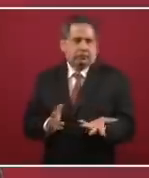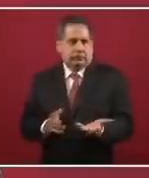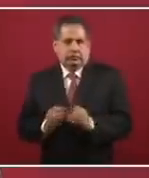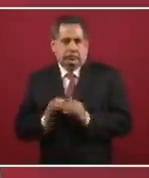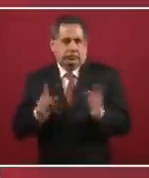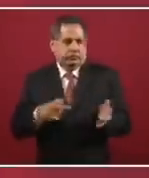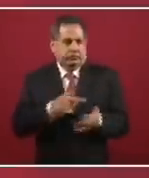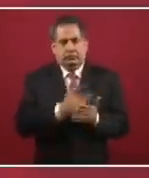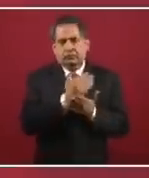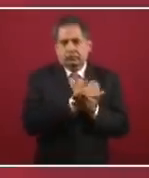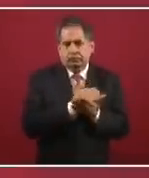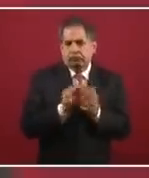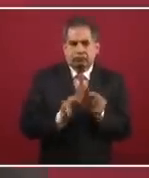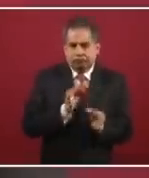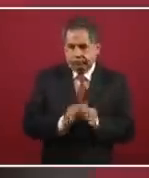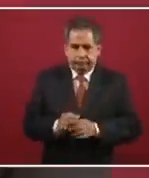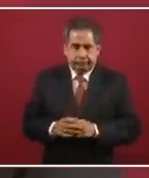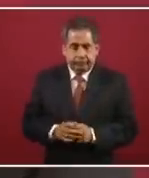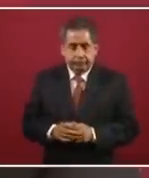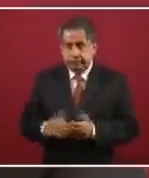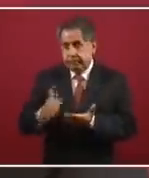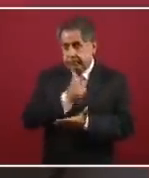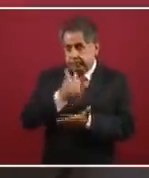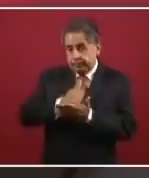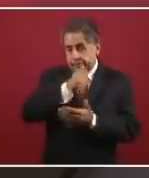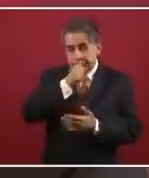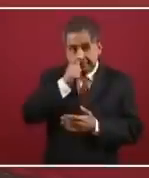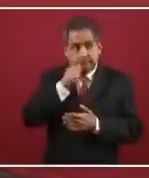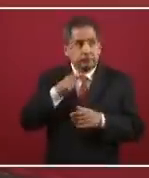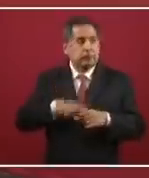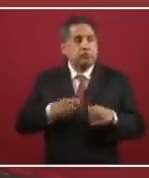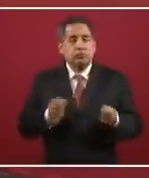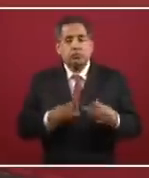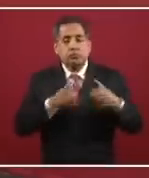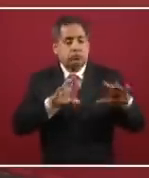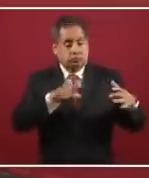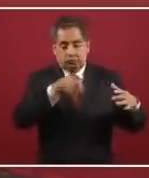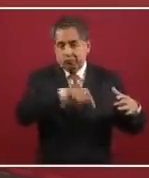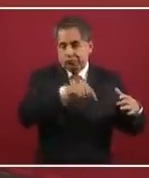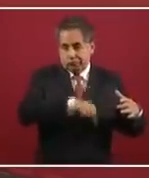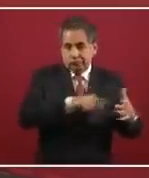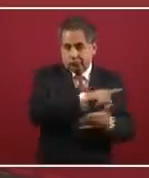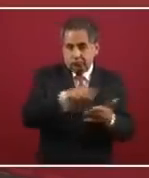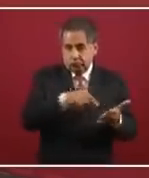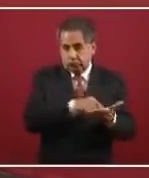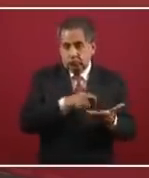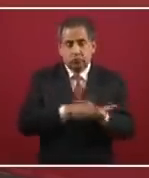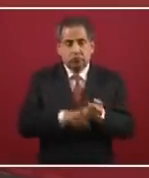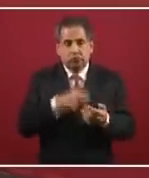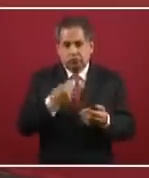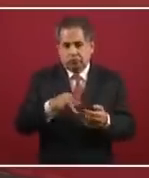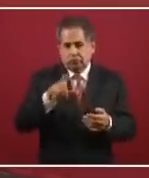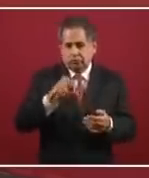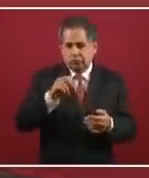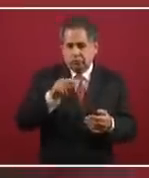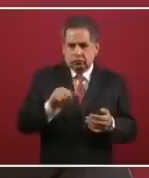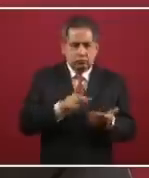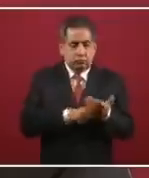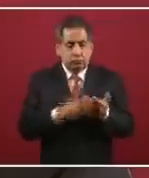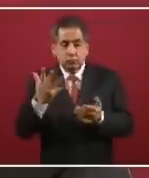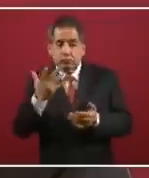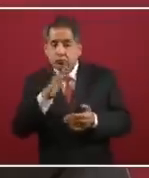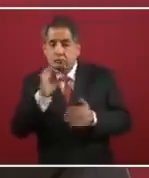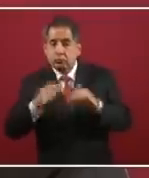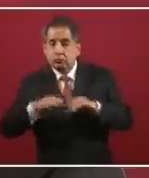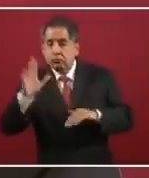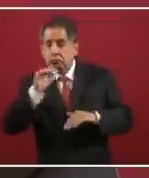dar a conocer en este momento. En Ciudad Juárez, por ejemplo, la ocupación del centro Leona Vicario pues no ha rebasado el 50% de